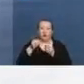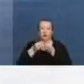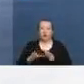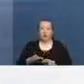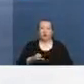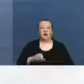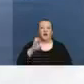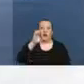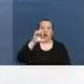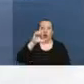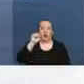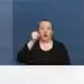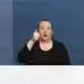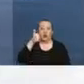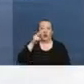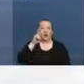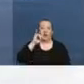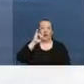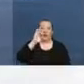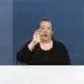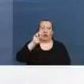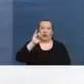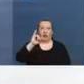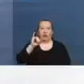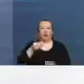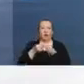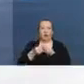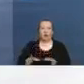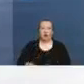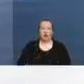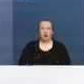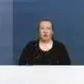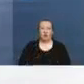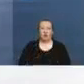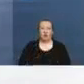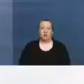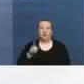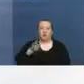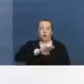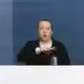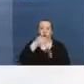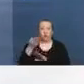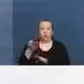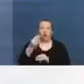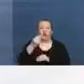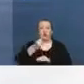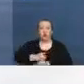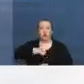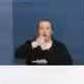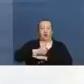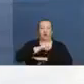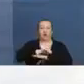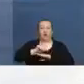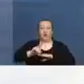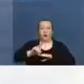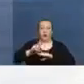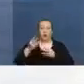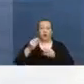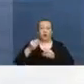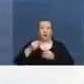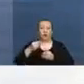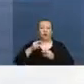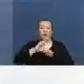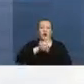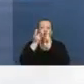y esos son nuestro pero la inmensa mayoría nuestro ministro que es alto dirigente la revolución ciudadana está involucrada en corrupción salvo